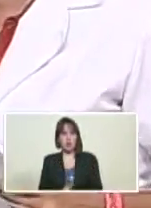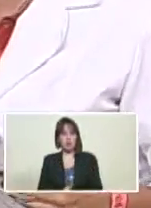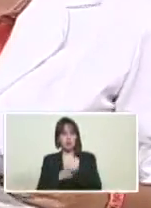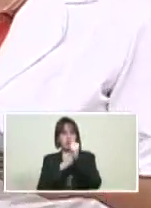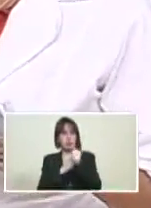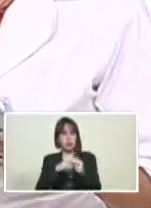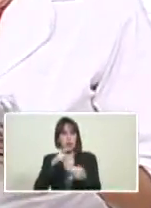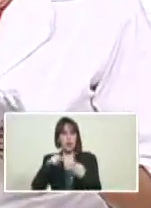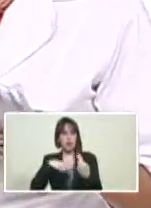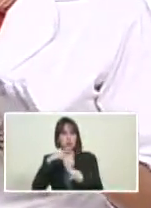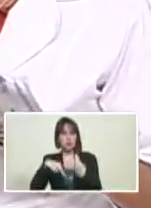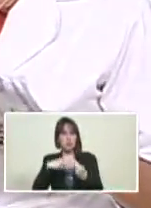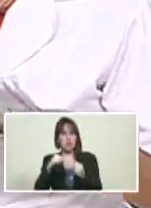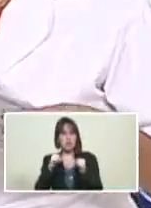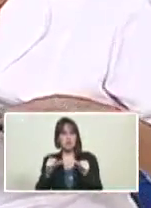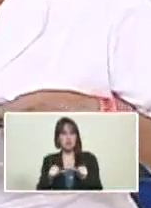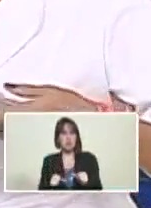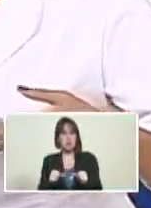en el sistema de salud?